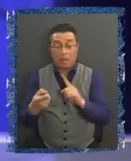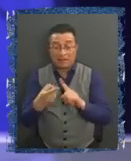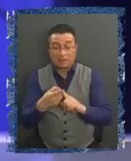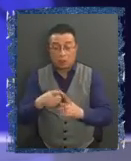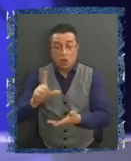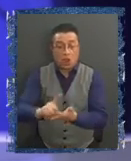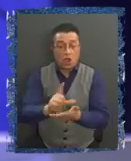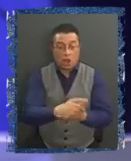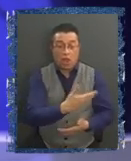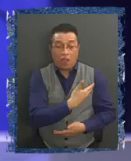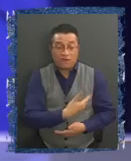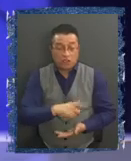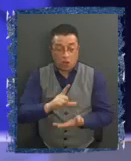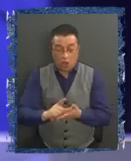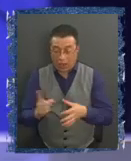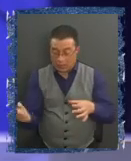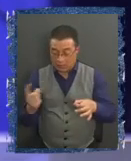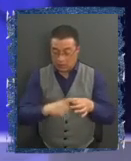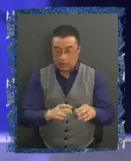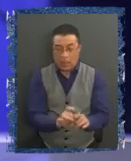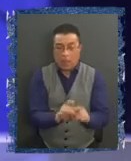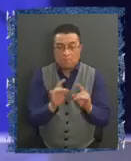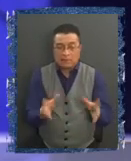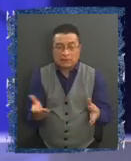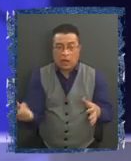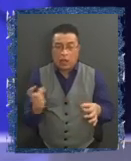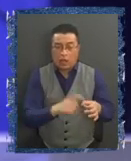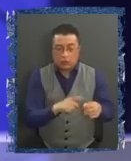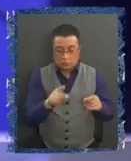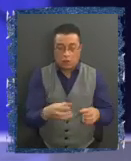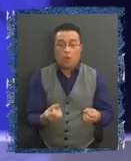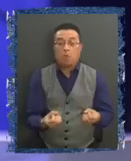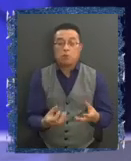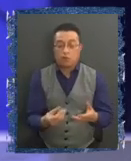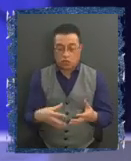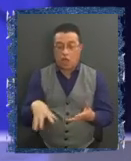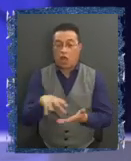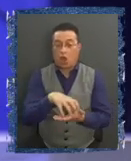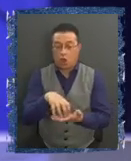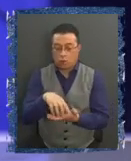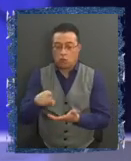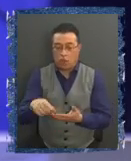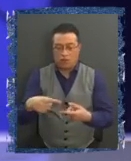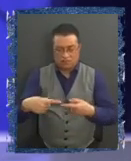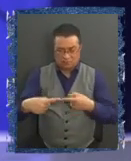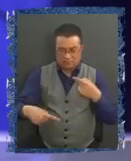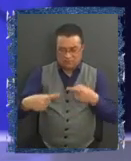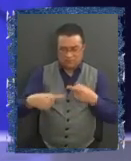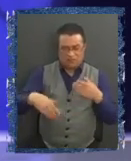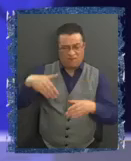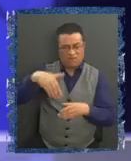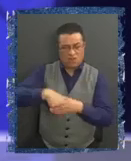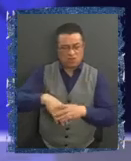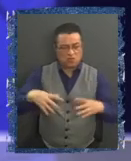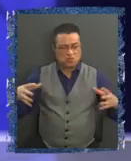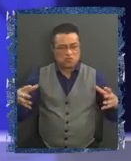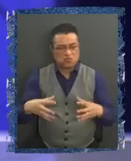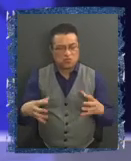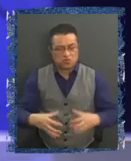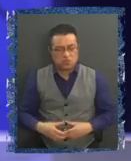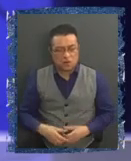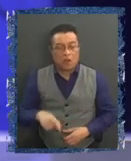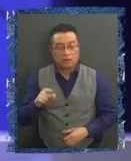gobierno local con escaños reservados. Eso me parece que produce, sobre todo a nivel comunal, una distorsión en el voto gigantesca. Ah, y a